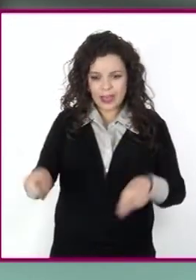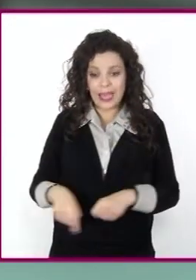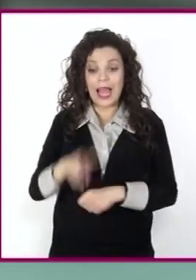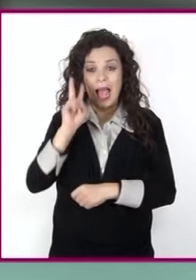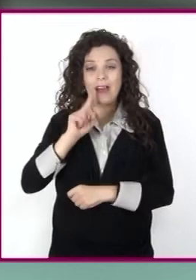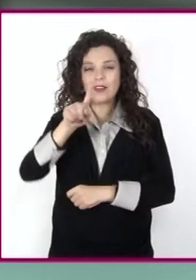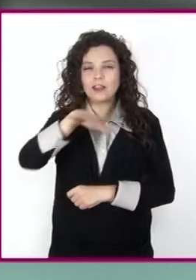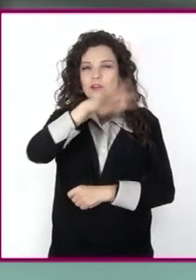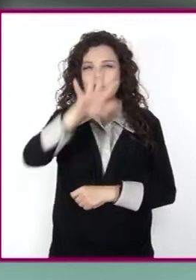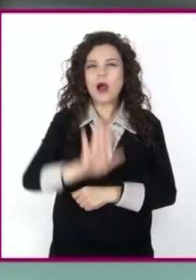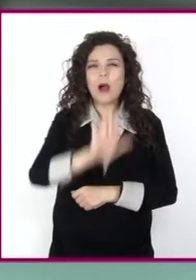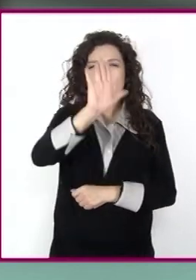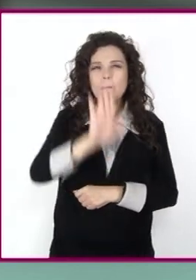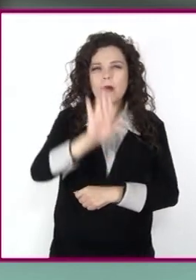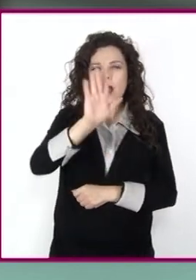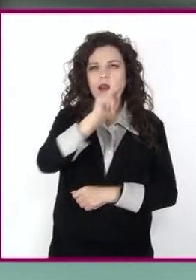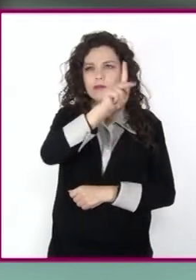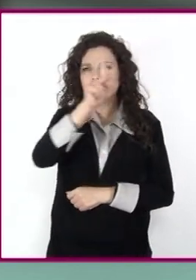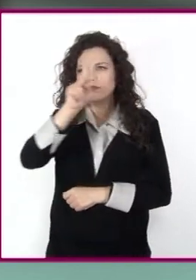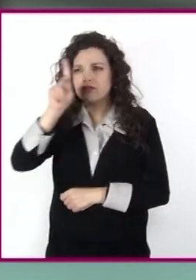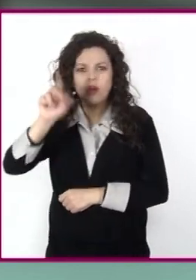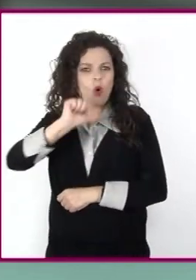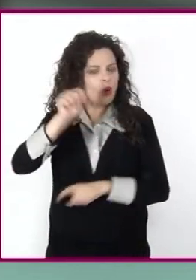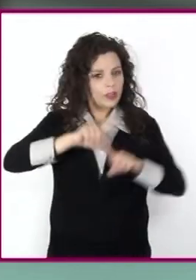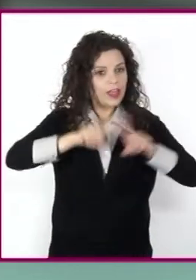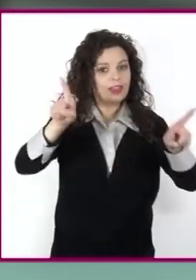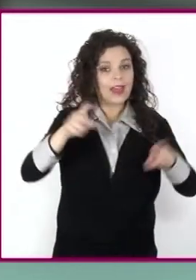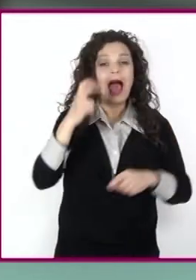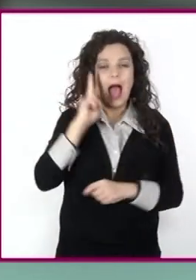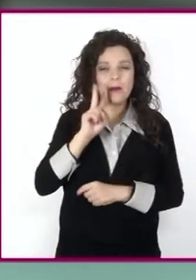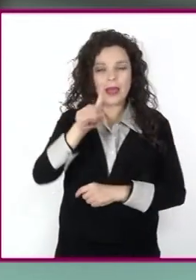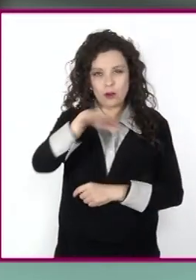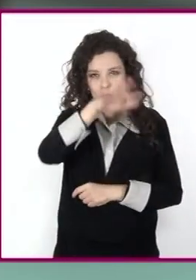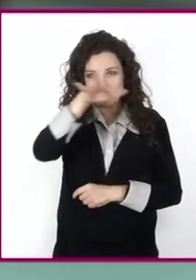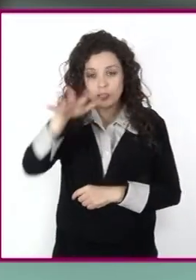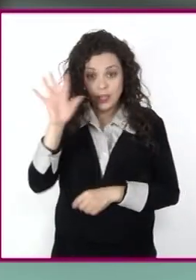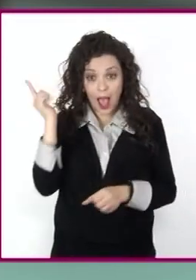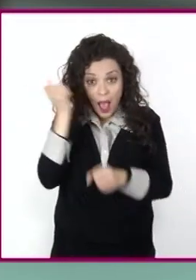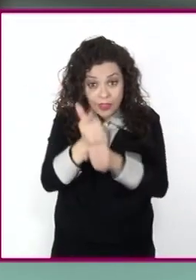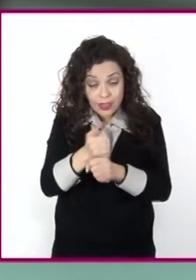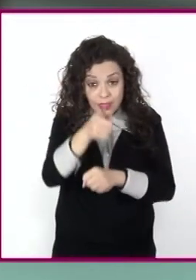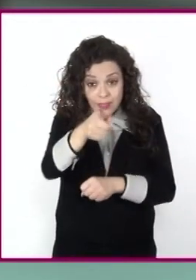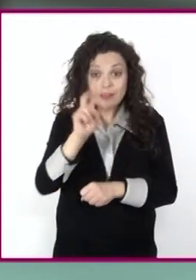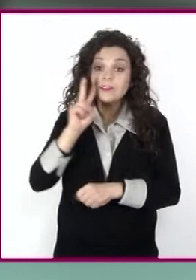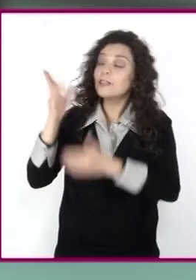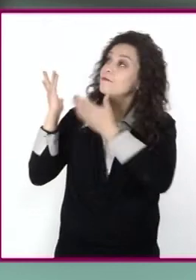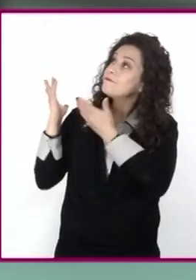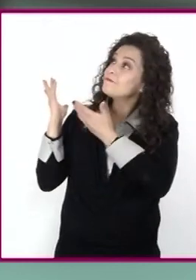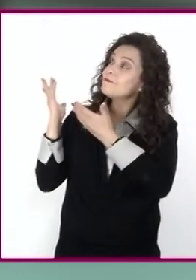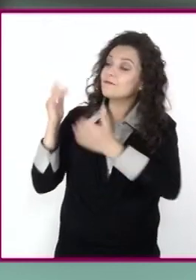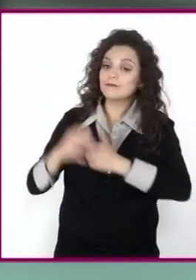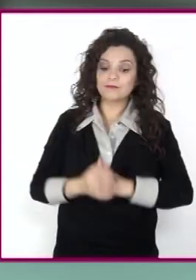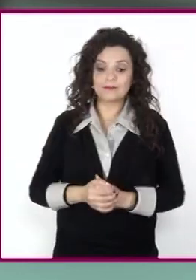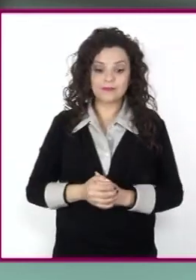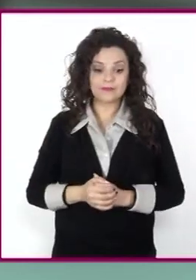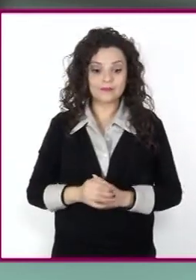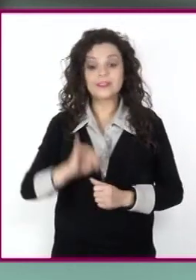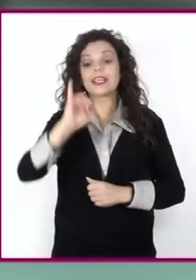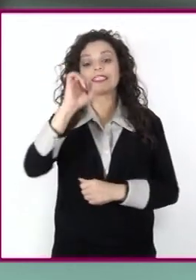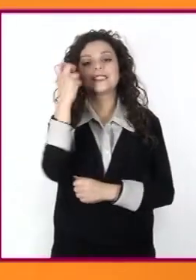las semejanzas y diferencias. ¿Ya las identificaron? ¡Excelente!